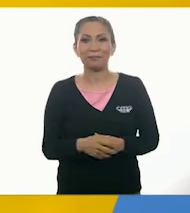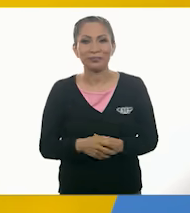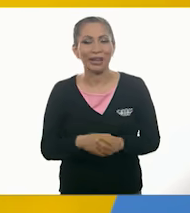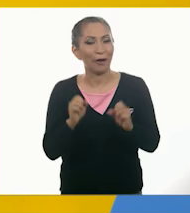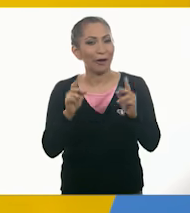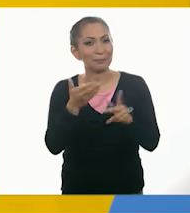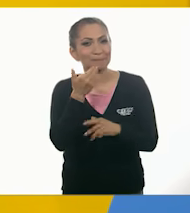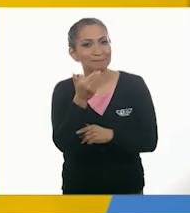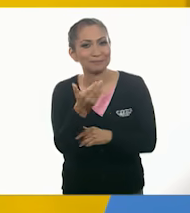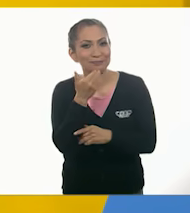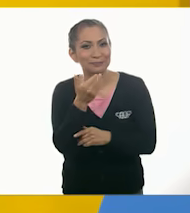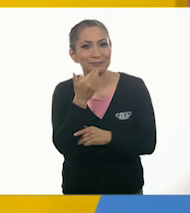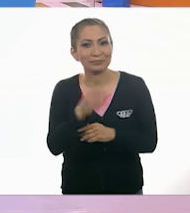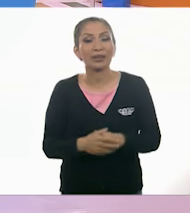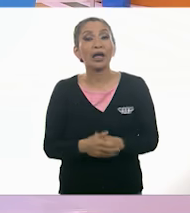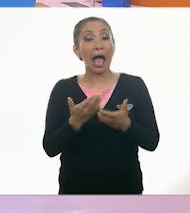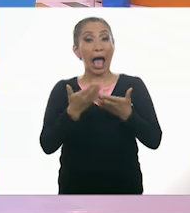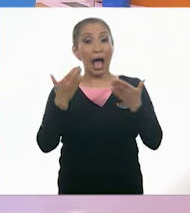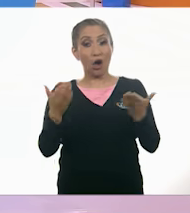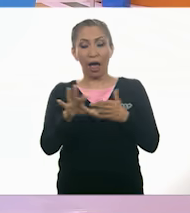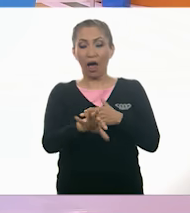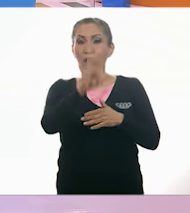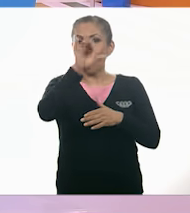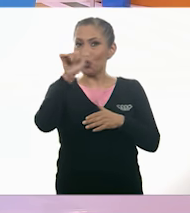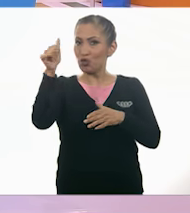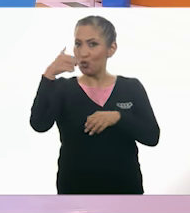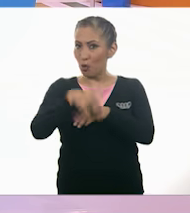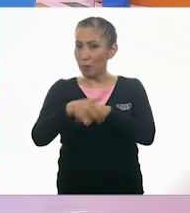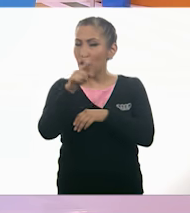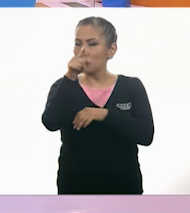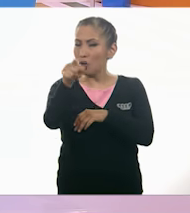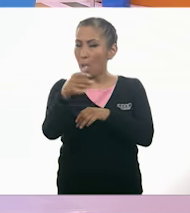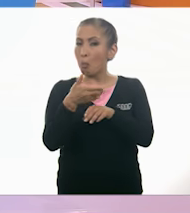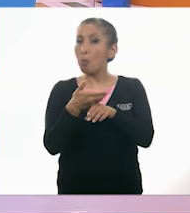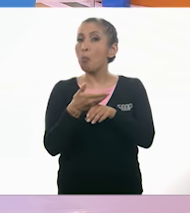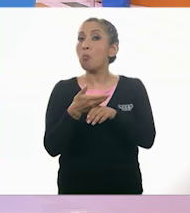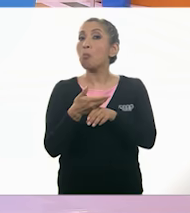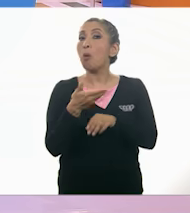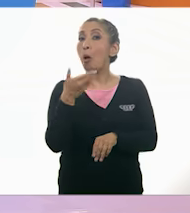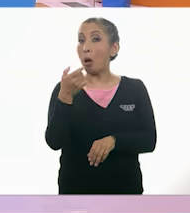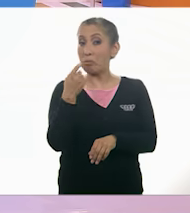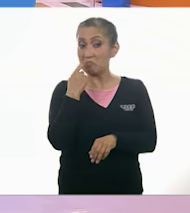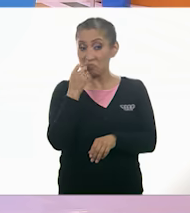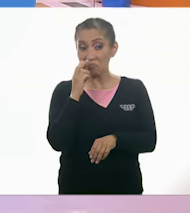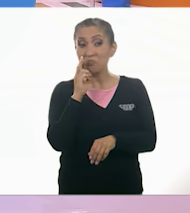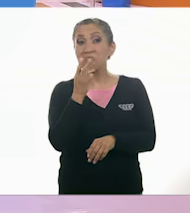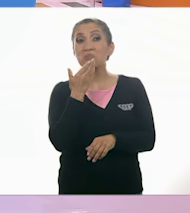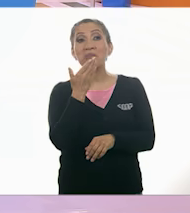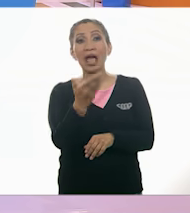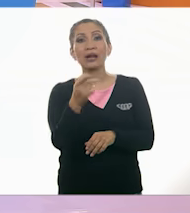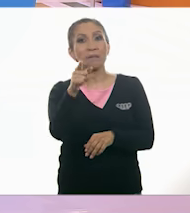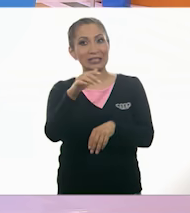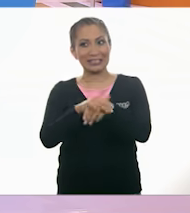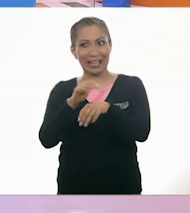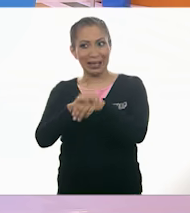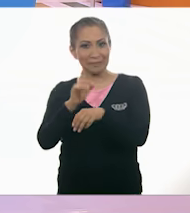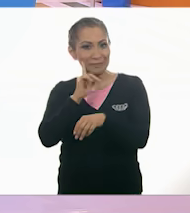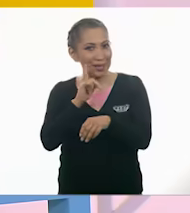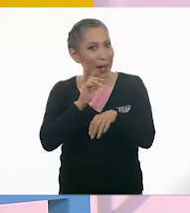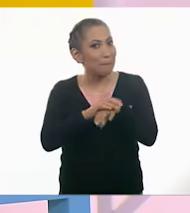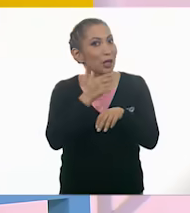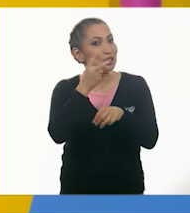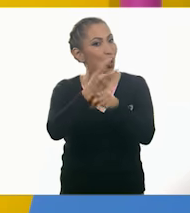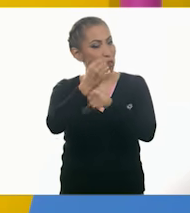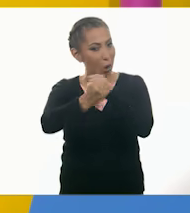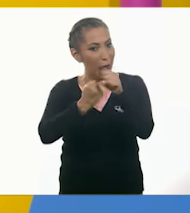ok, muy bien. Vamos a encontrar otro número porque tú eres muy, Bueno, para eso vamos. Lo que pasa es que mis amigas y amigos del